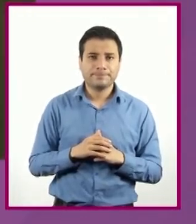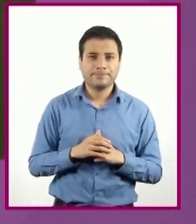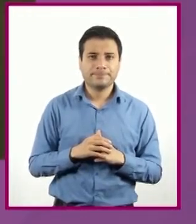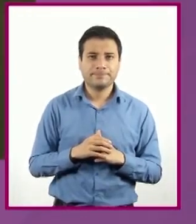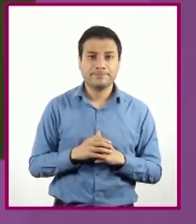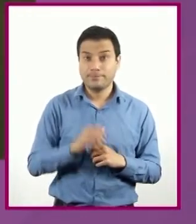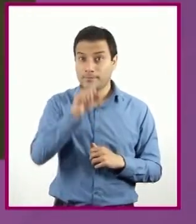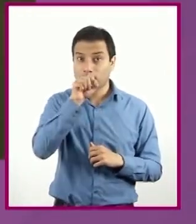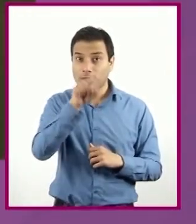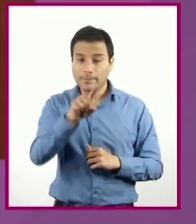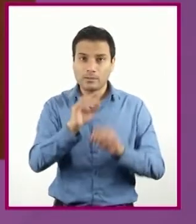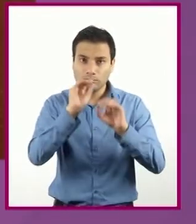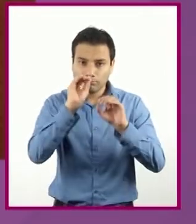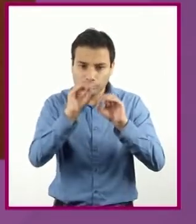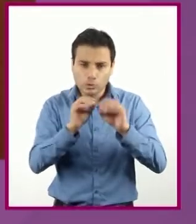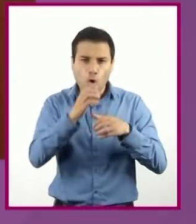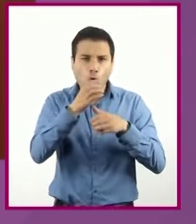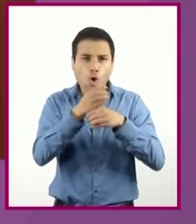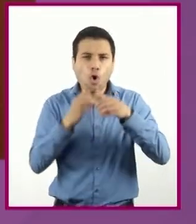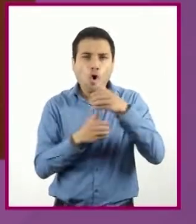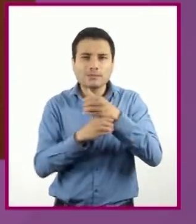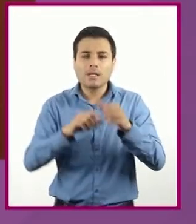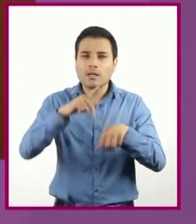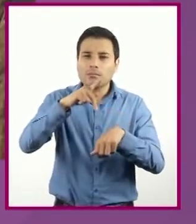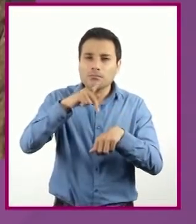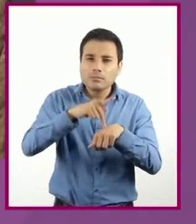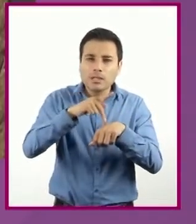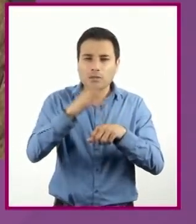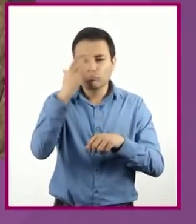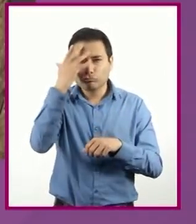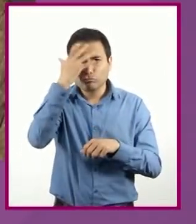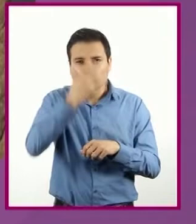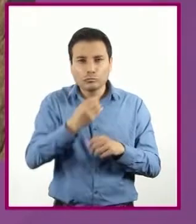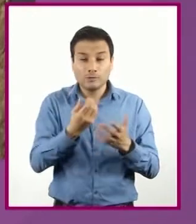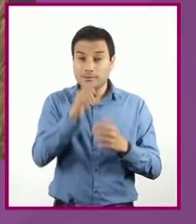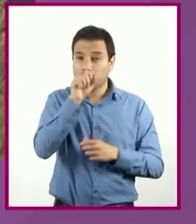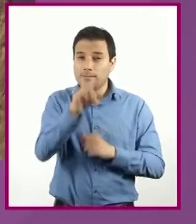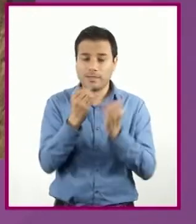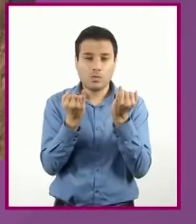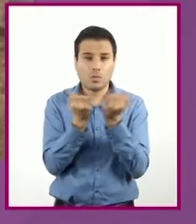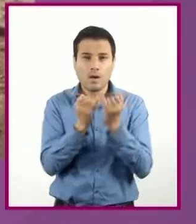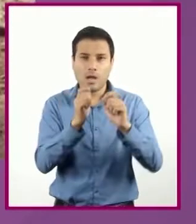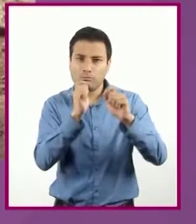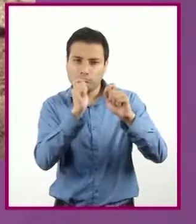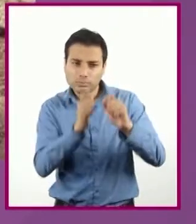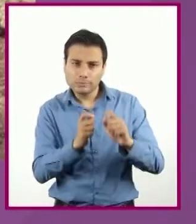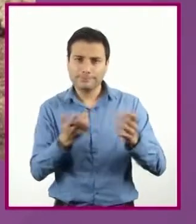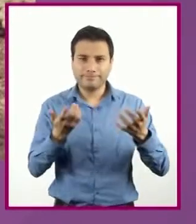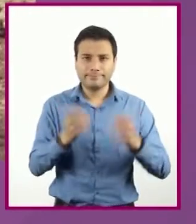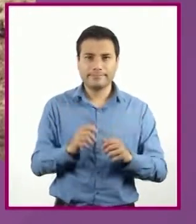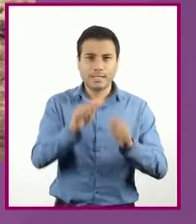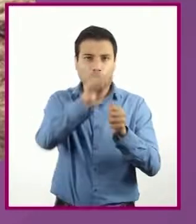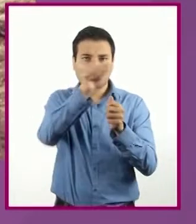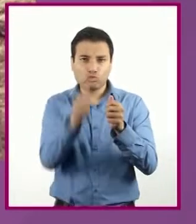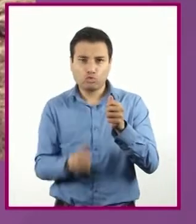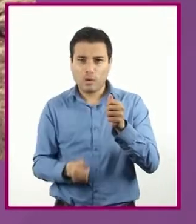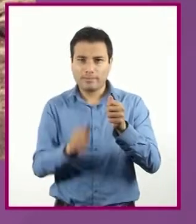y la fabricación de objetos con piedras preciosas, además del grabado y la escultura.